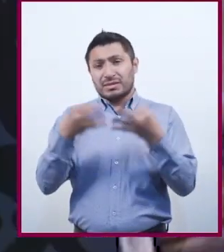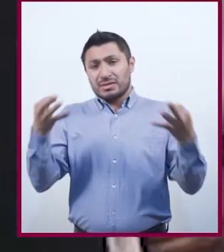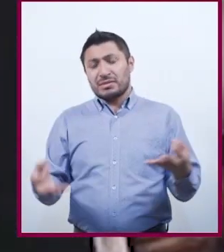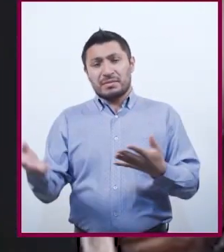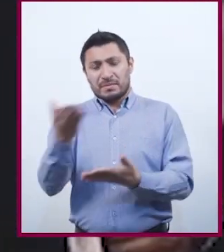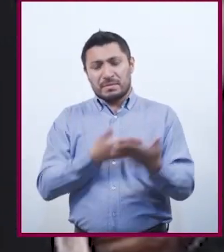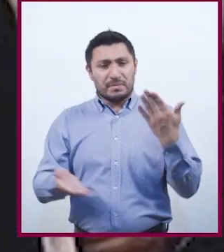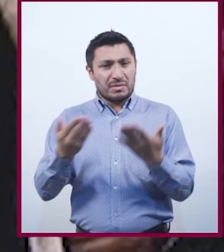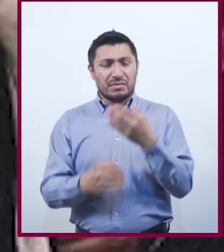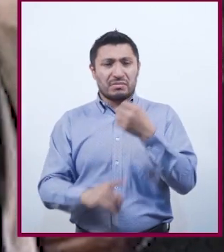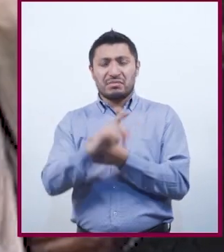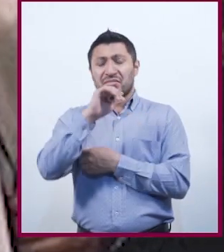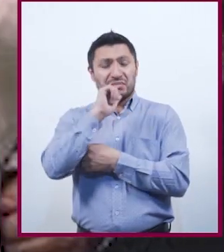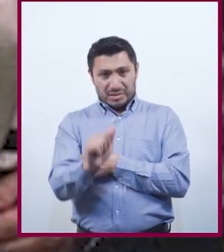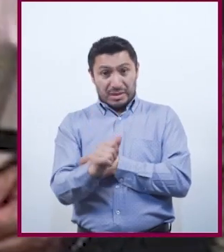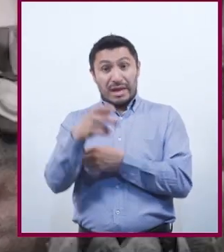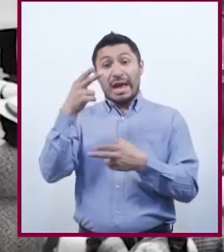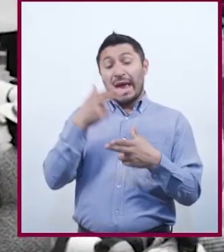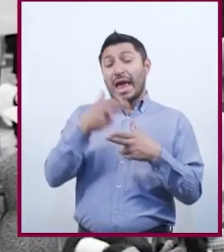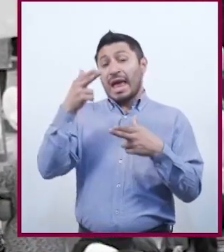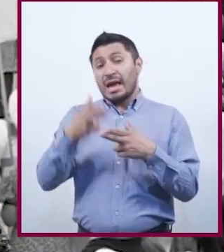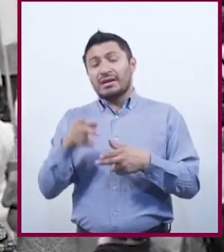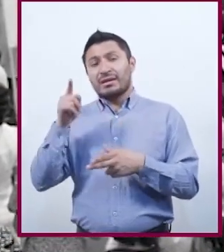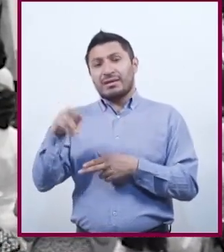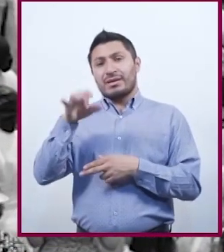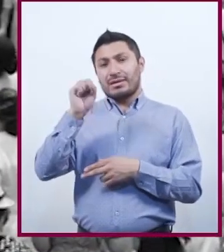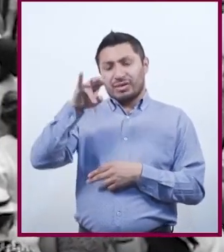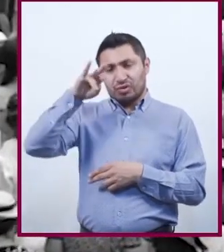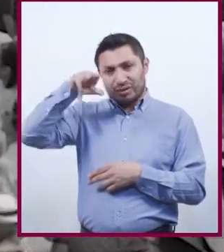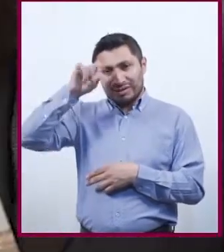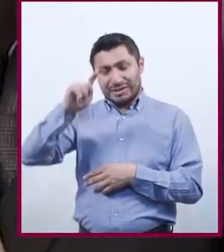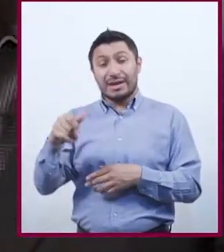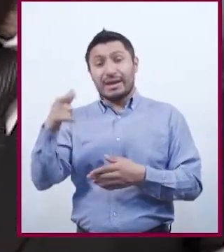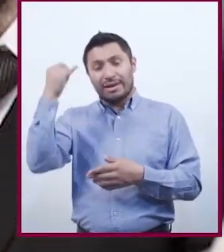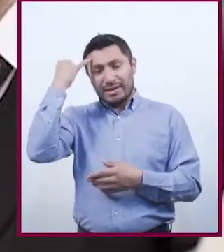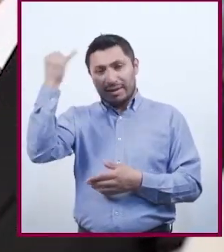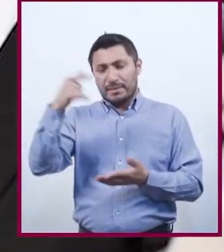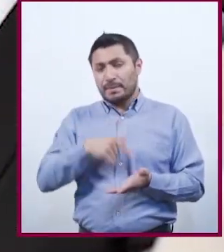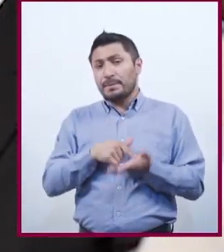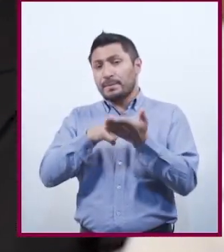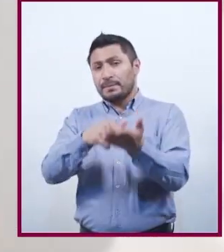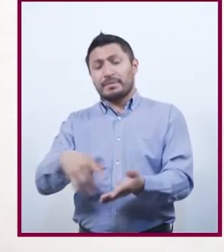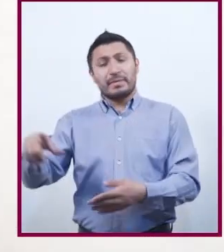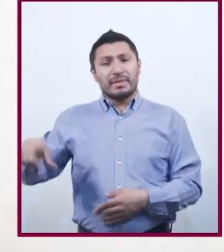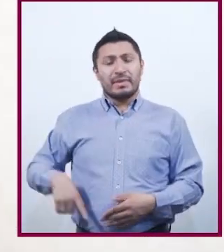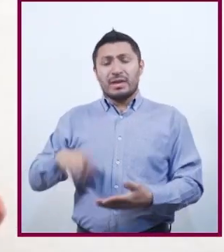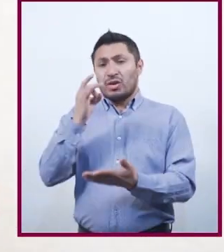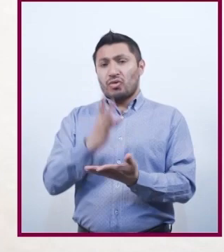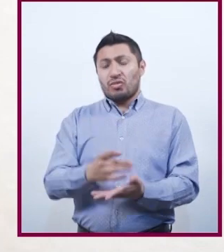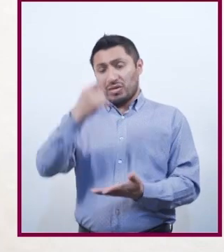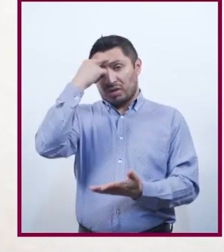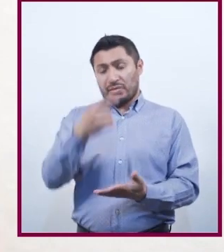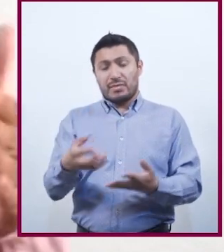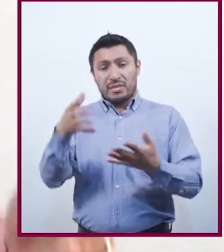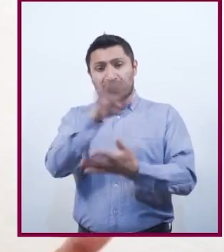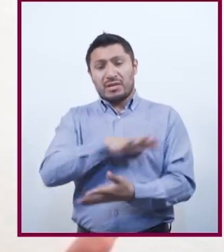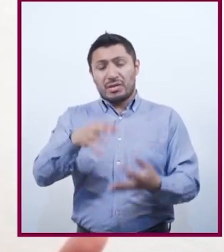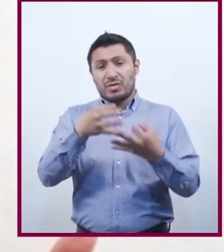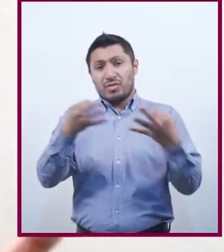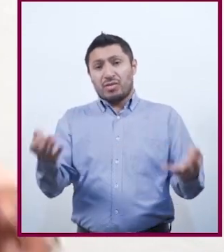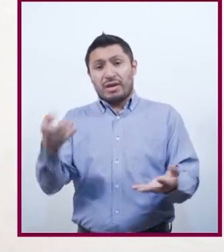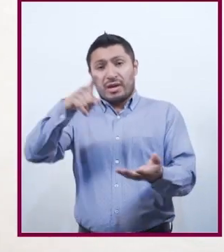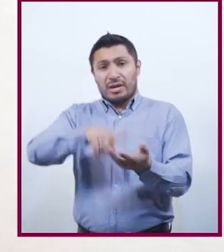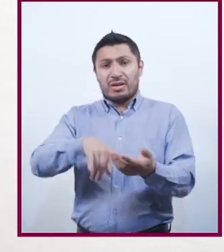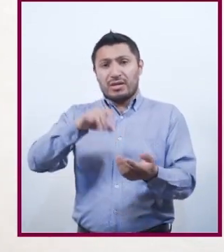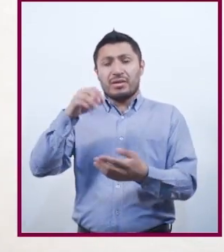compartieron territorio sin muchos problemas. Hasta que el movimiento sionista planteó la creación de un estado exclusivo para los